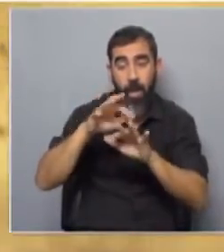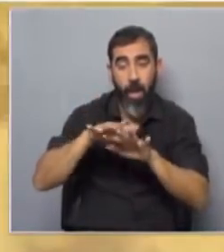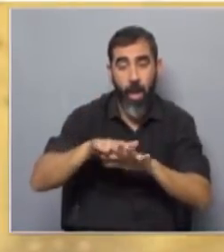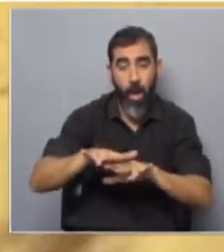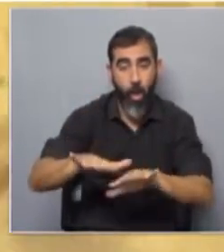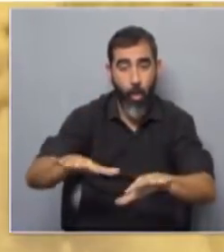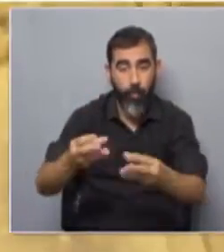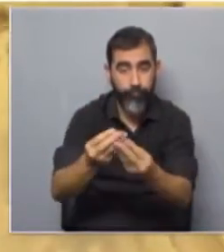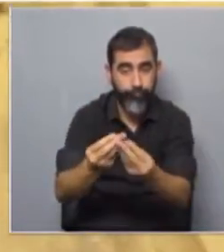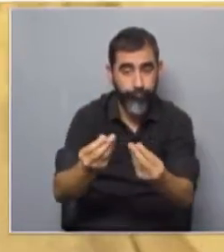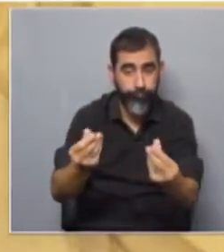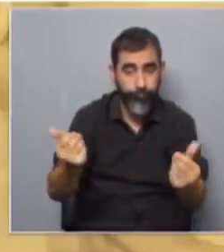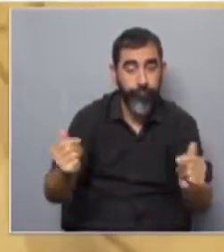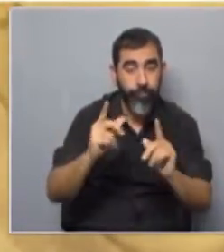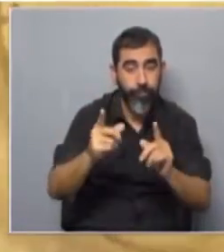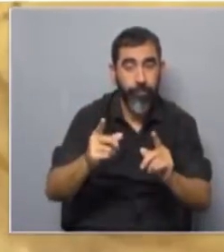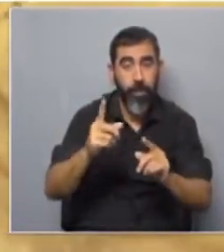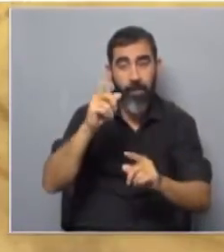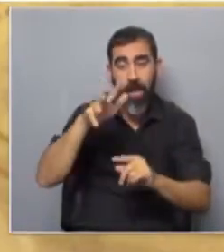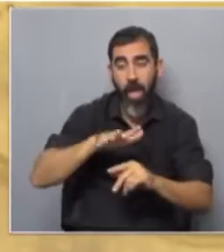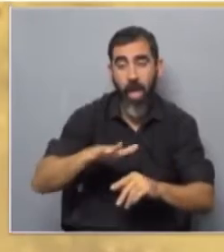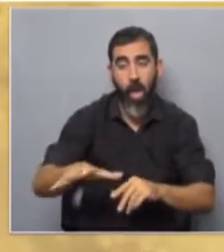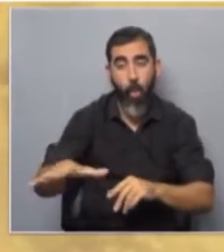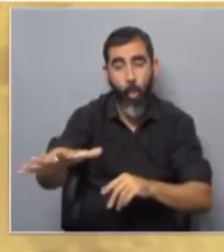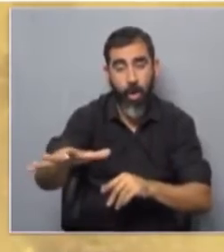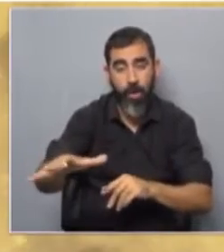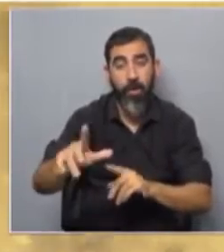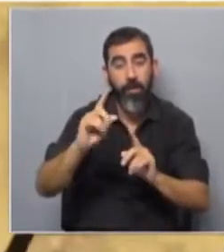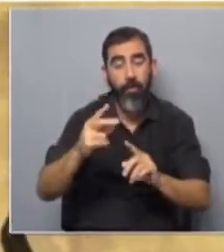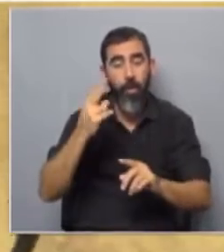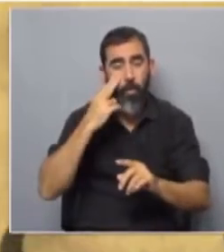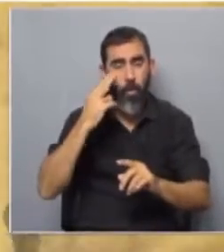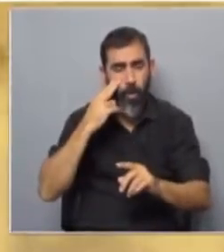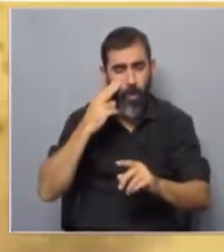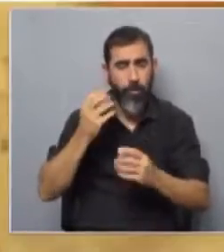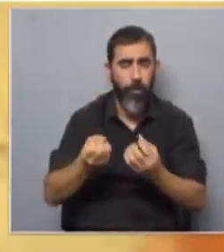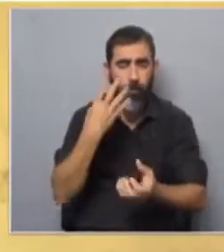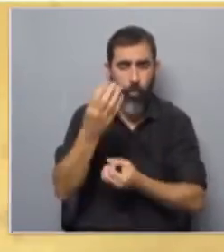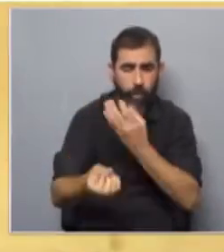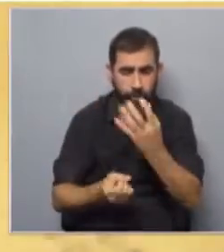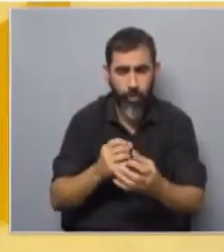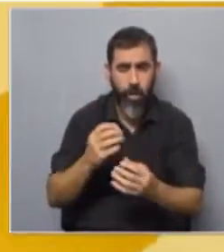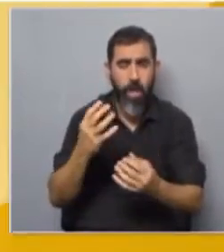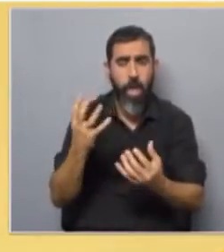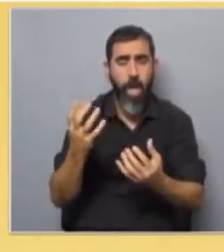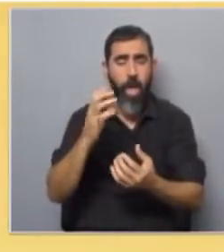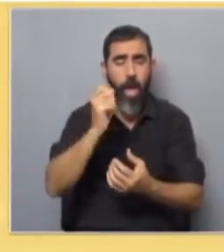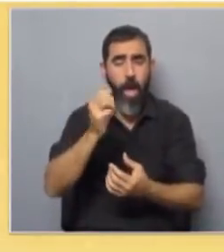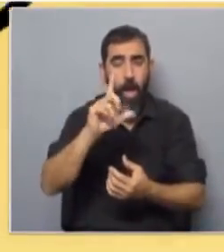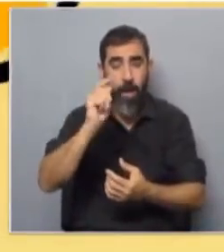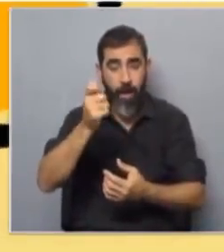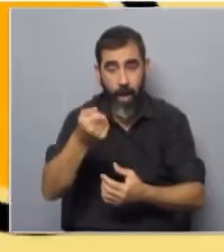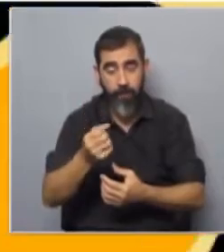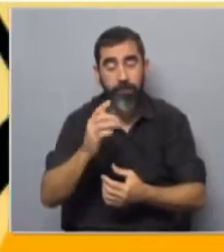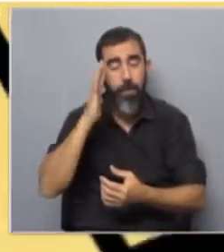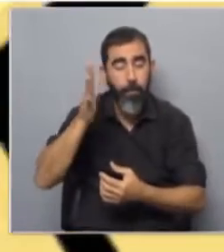lluvia y la escorrentía y terminan los cursos de agua y causa eutrofización, floraciones algales y demás. Imagínate que en